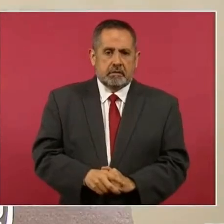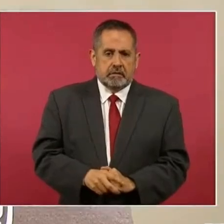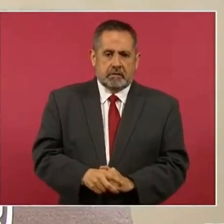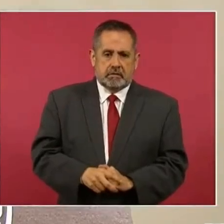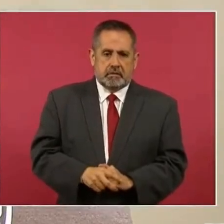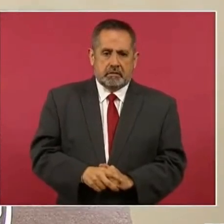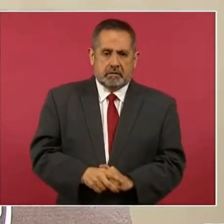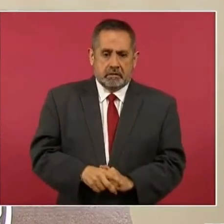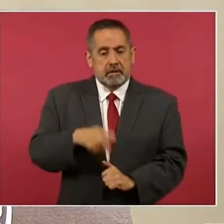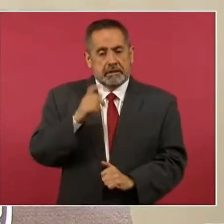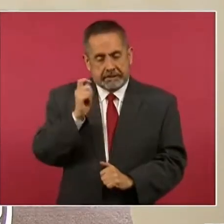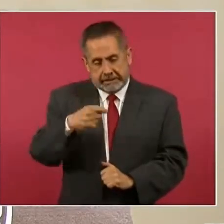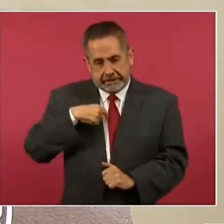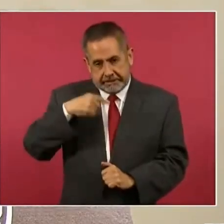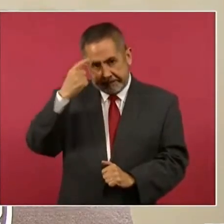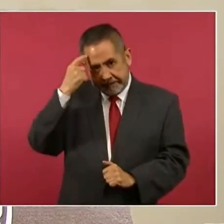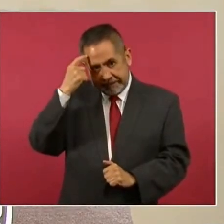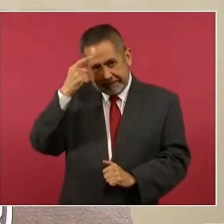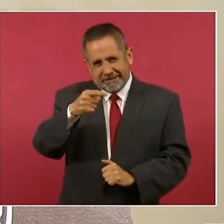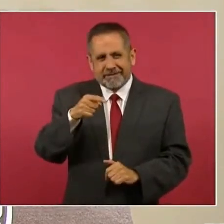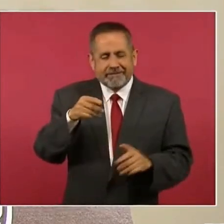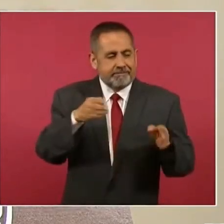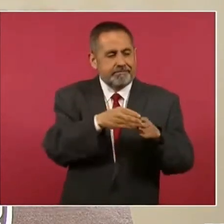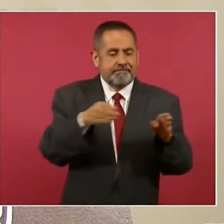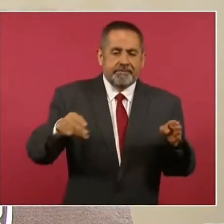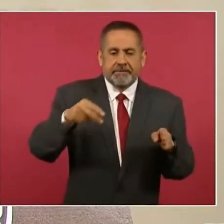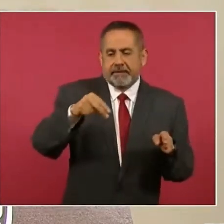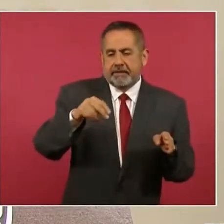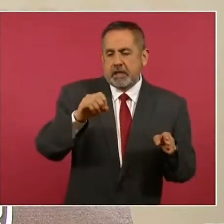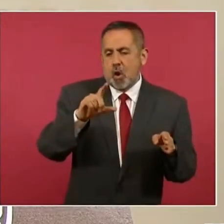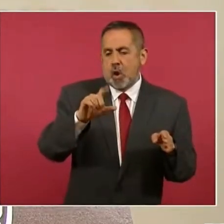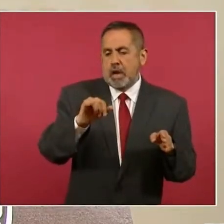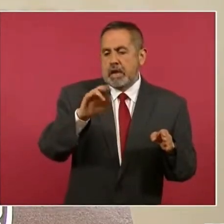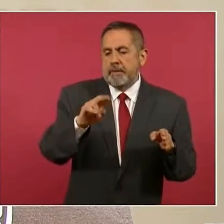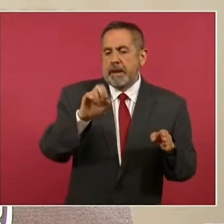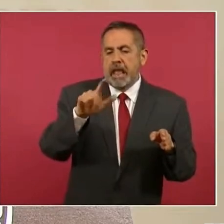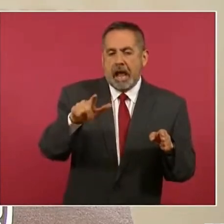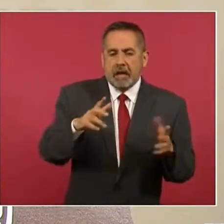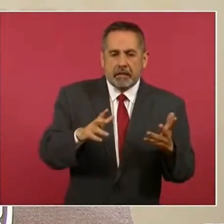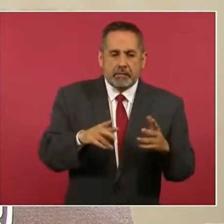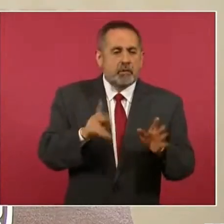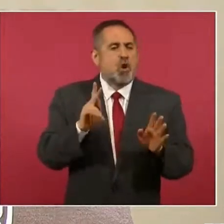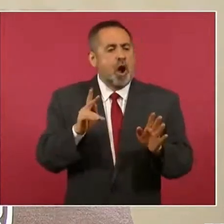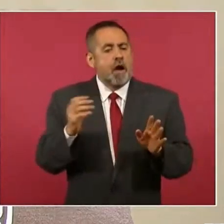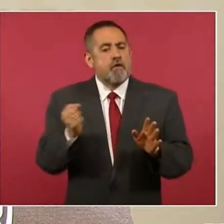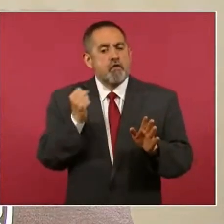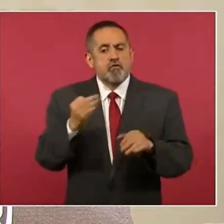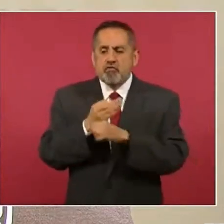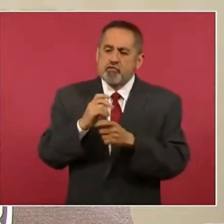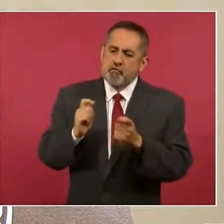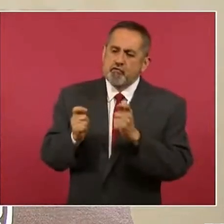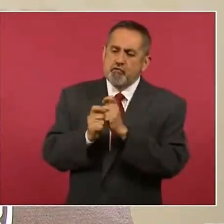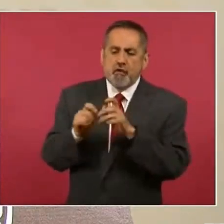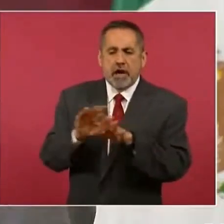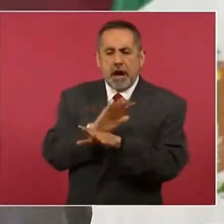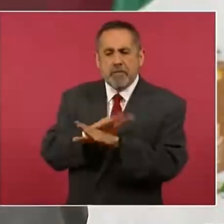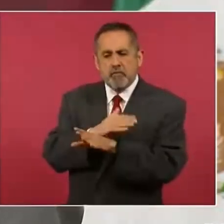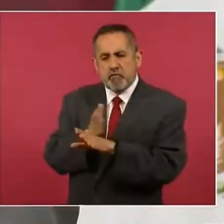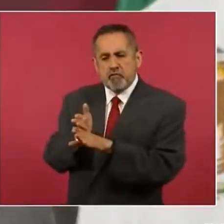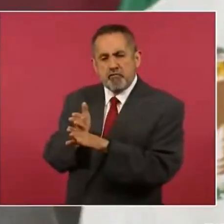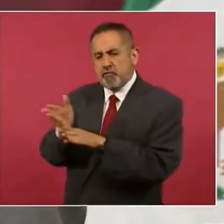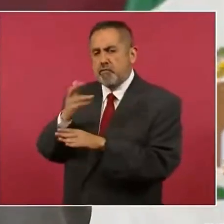Todo eso significó el modelo neoliberal. Afortunadamente las cosas van cambiando. No se puede